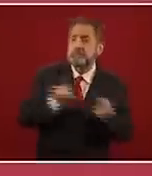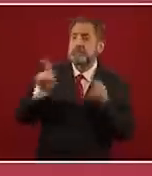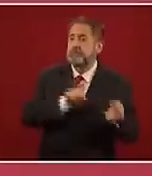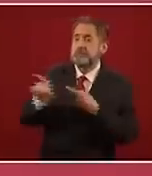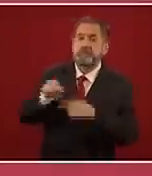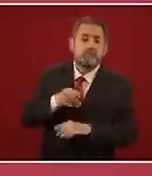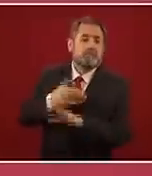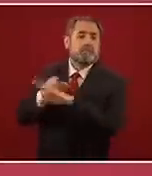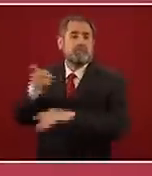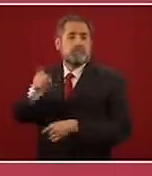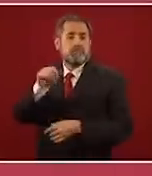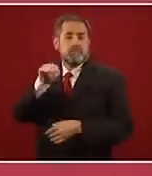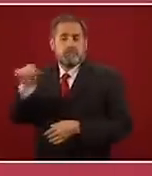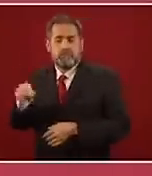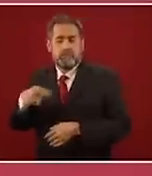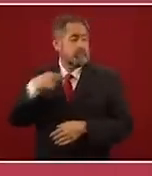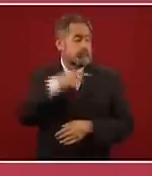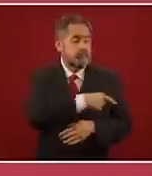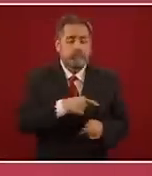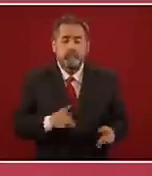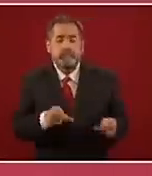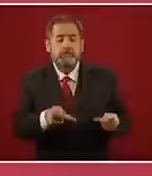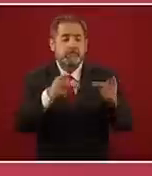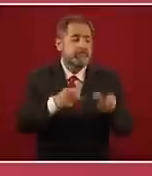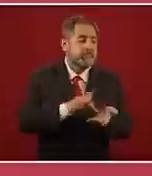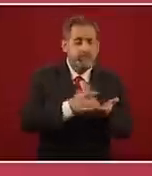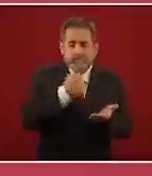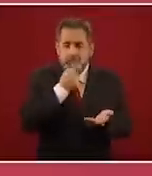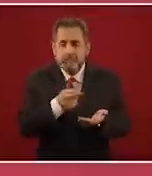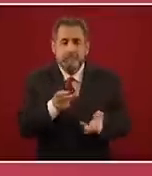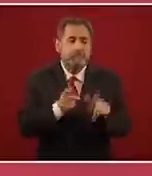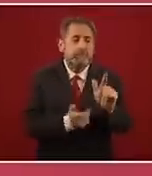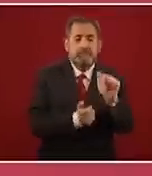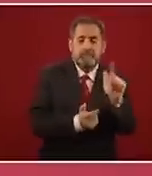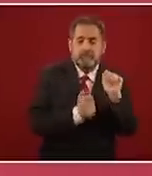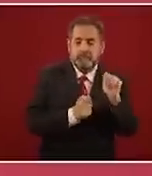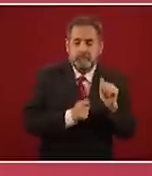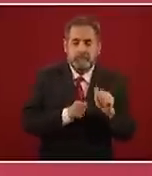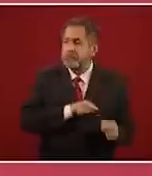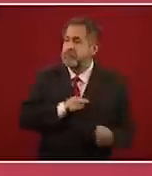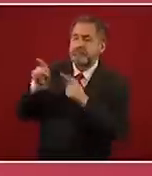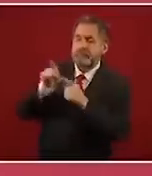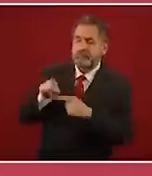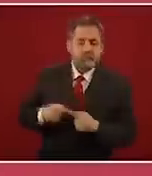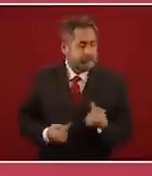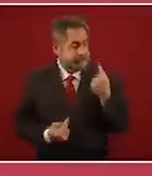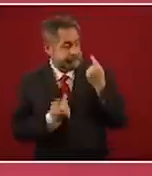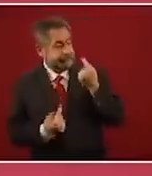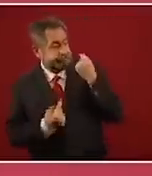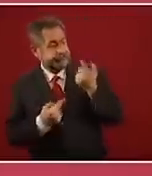de la venta de la medicina, de la cobra, el cobro de las cuotas. Entonces están muy